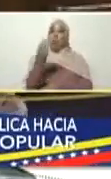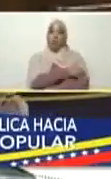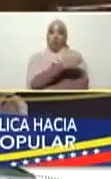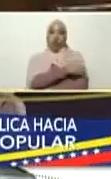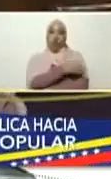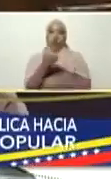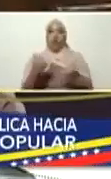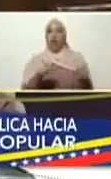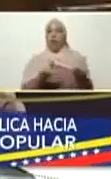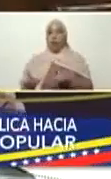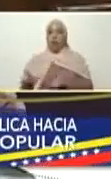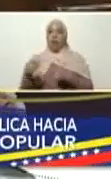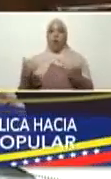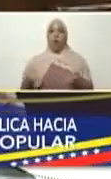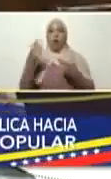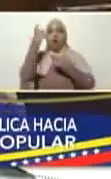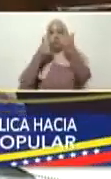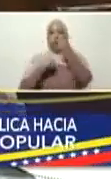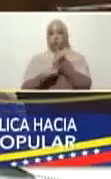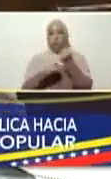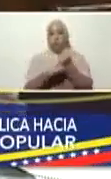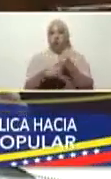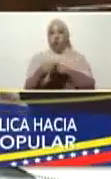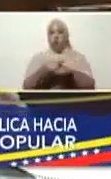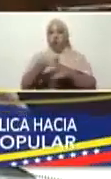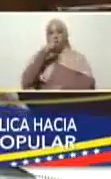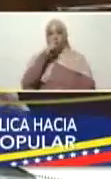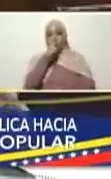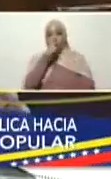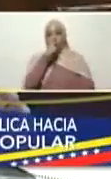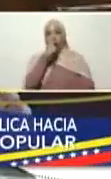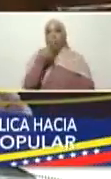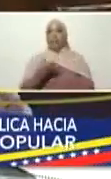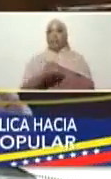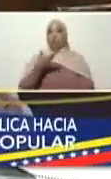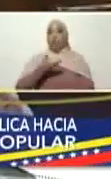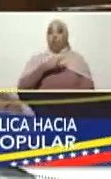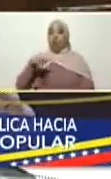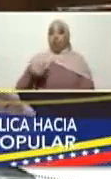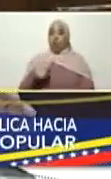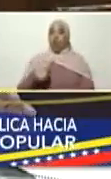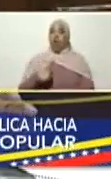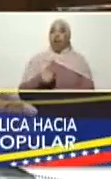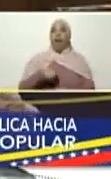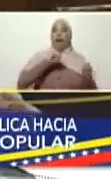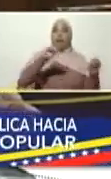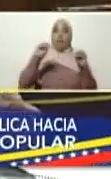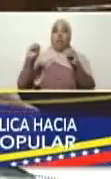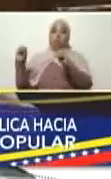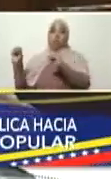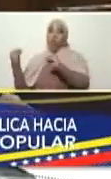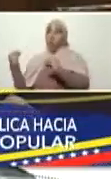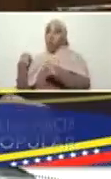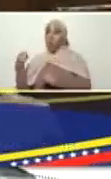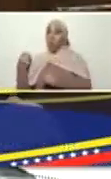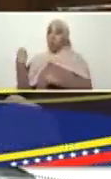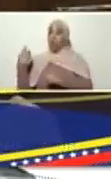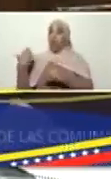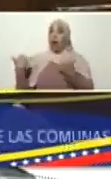nuestra patria. Así que para nosotros es muy importante esta convocatoria, además en el marco del golpe de